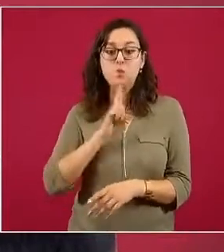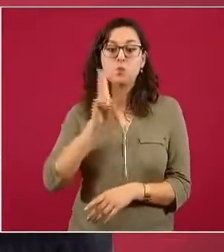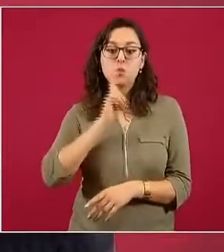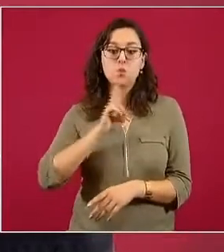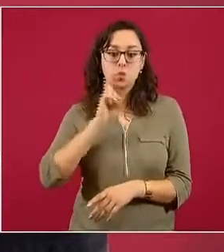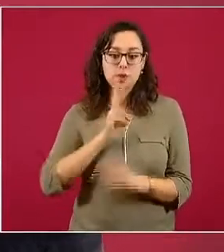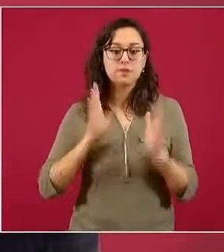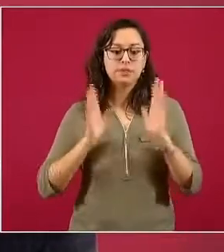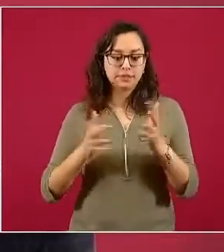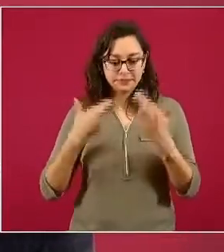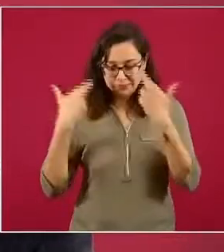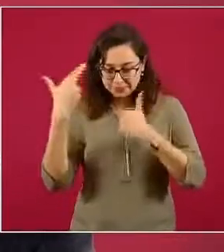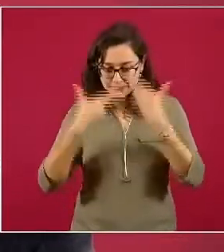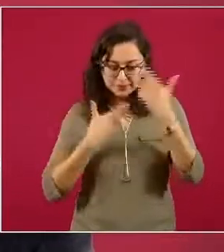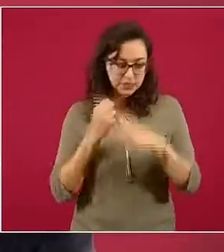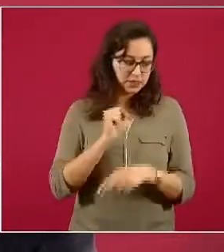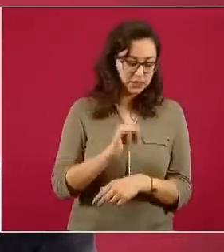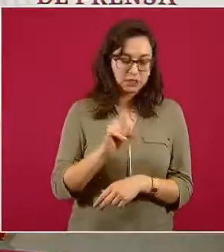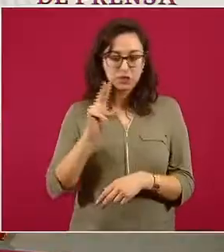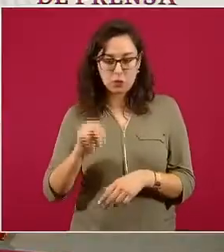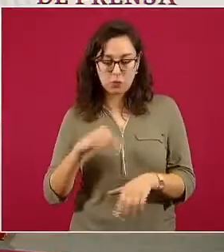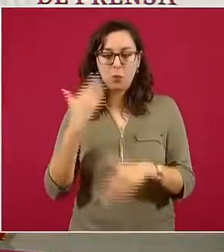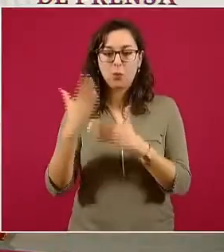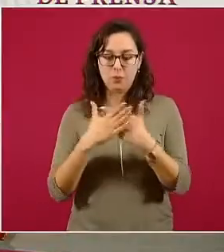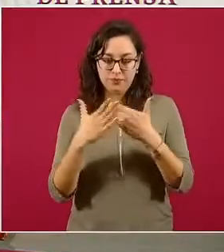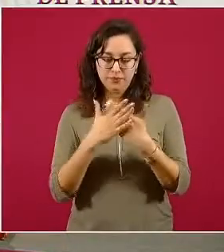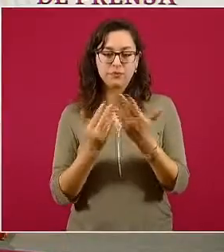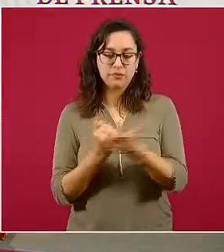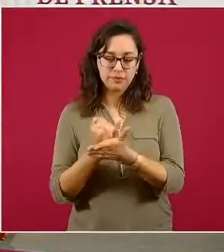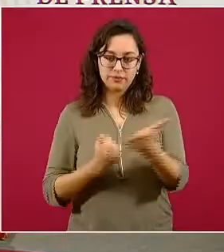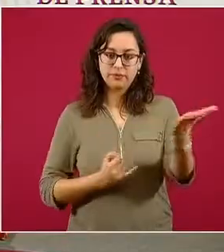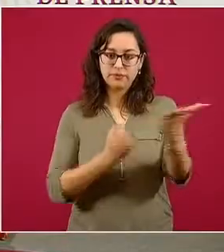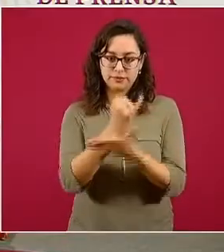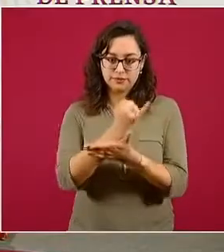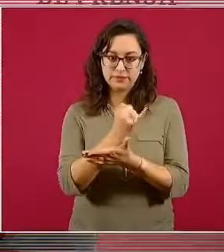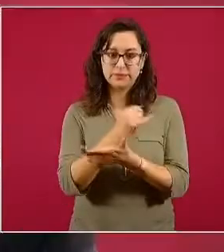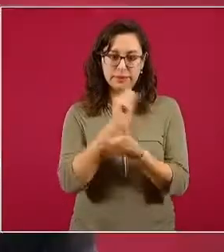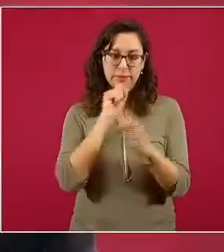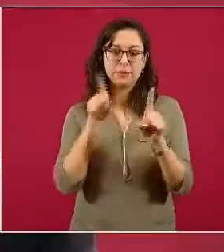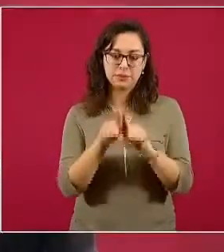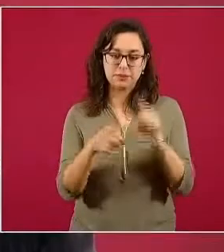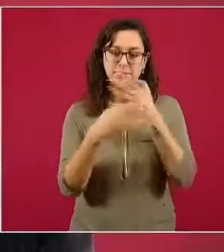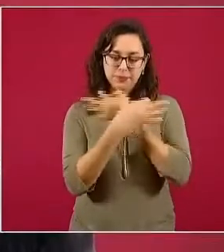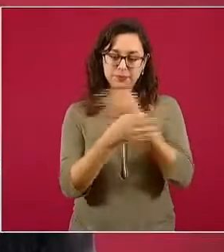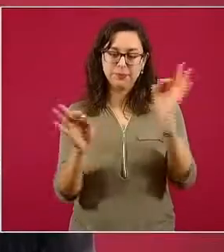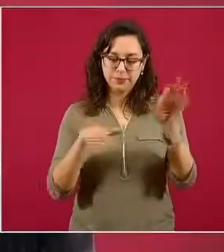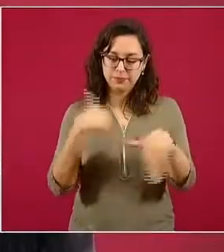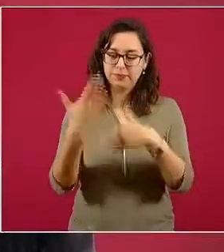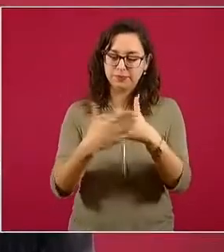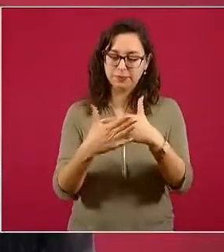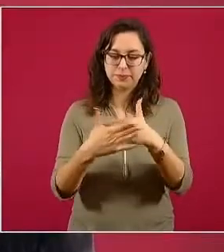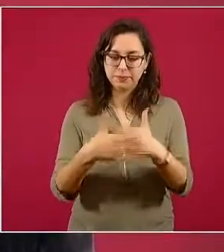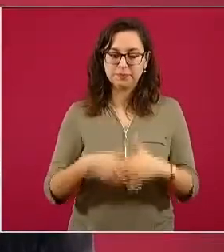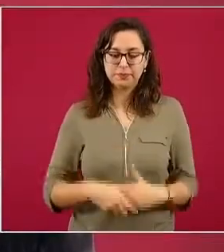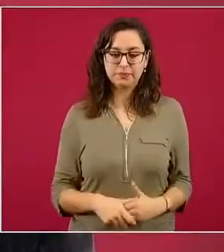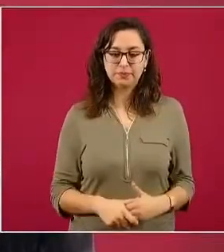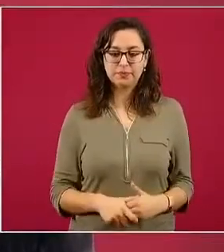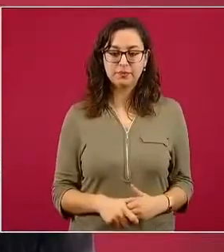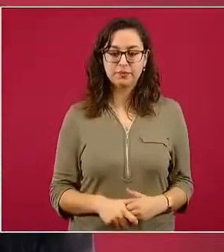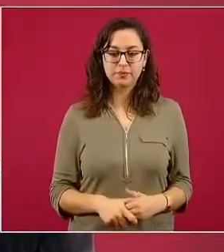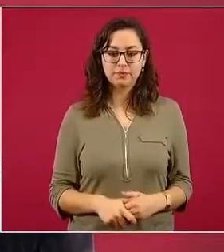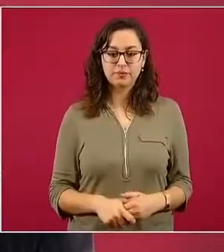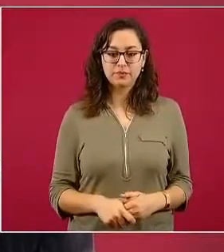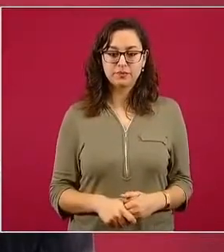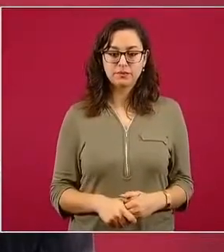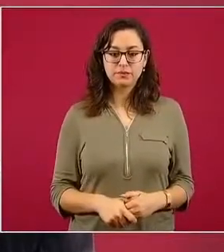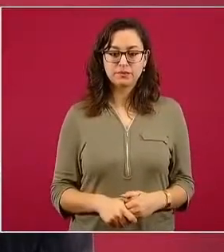están en un proceso de análisis, en su momento serán dictaminados y lo anunciaremos si se concretan los acuerdos para que inicien